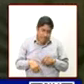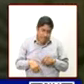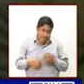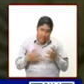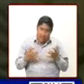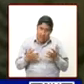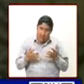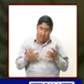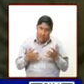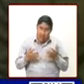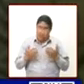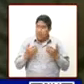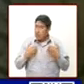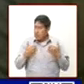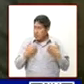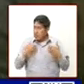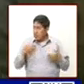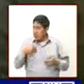Tenemos la semana